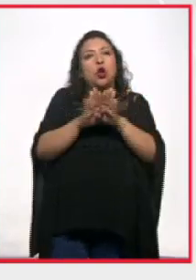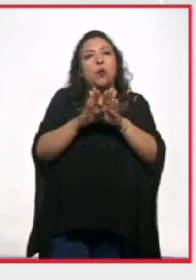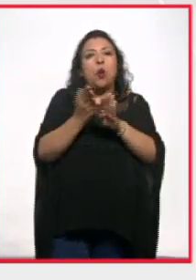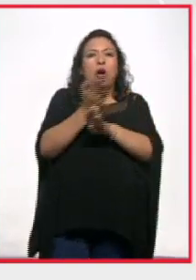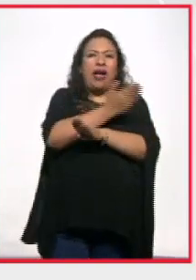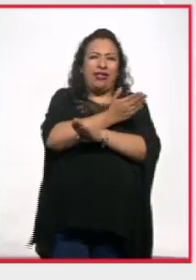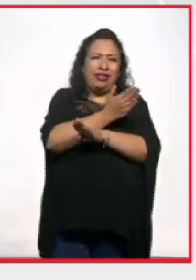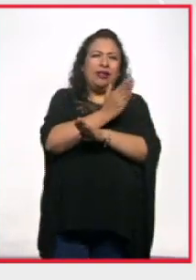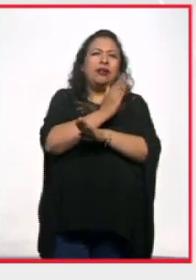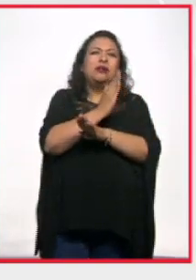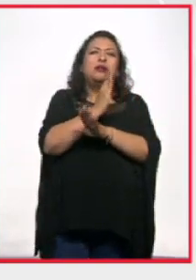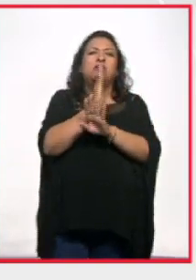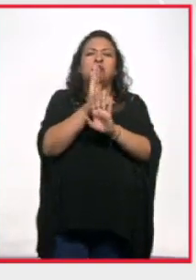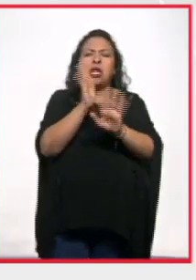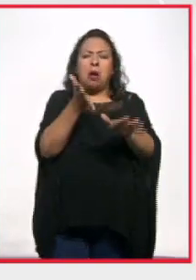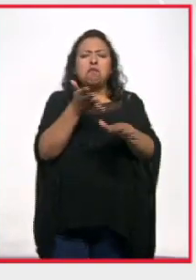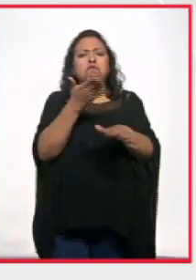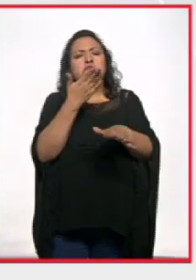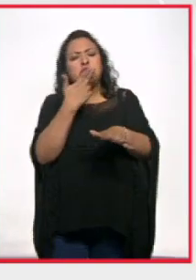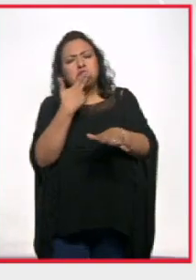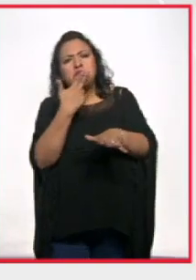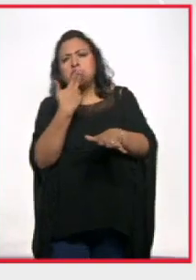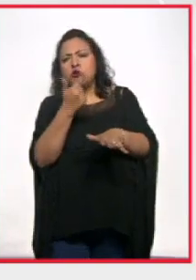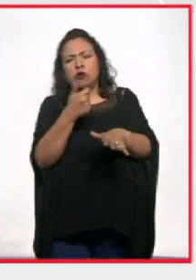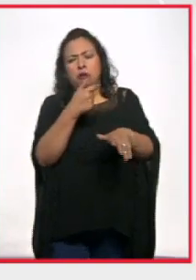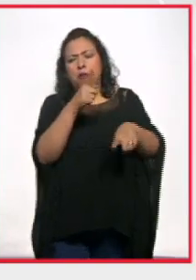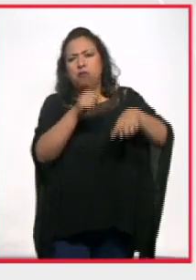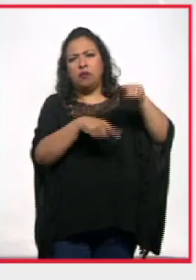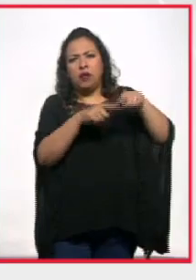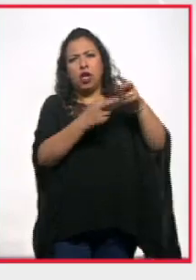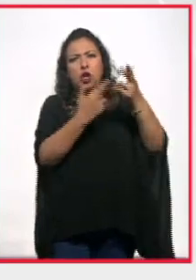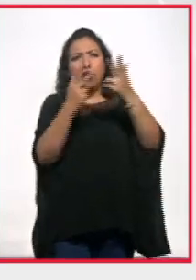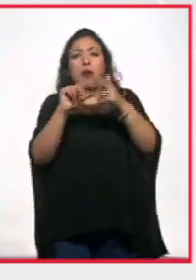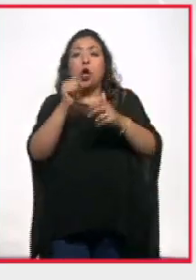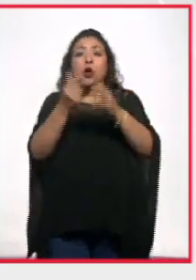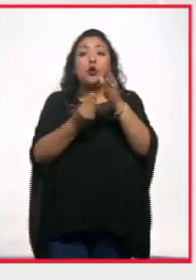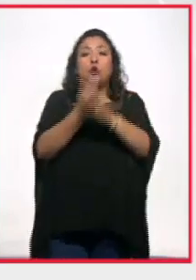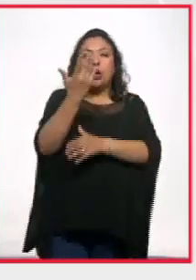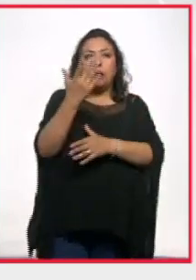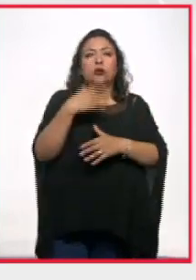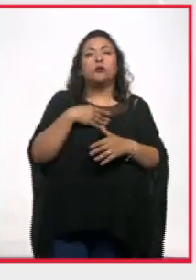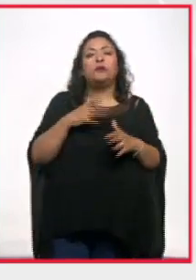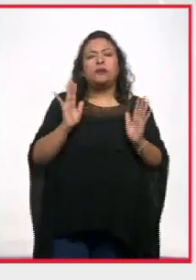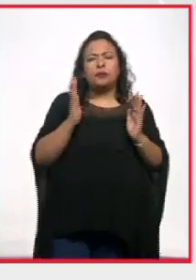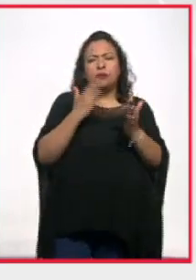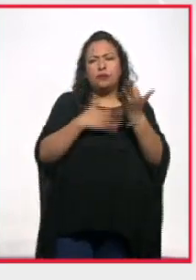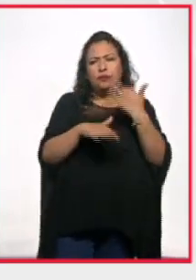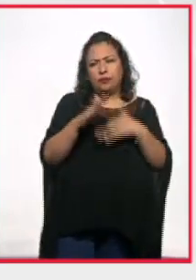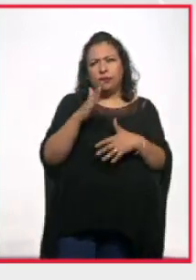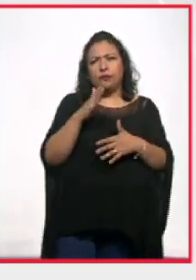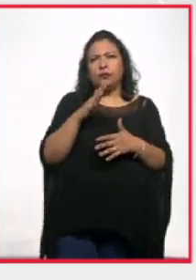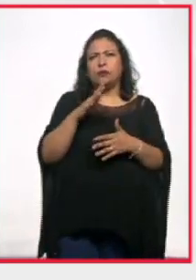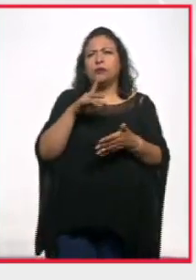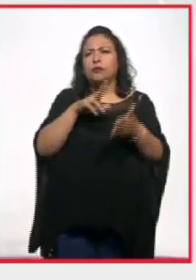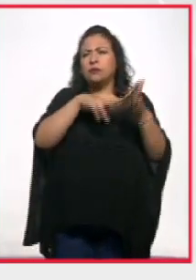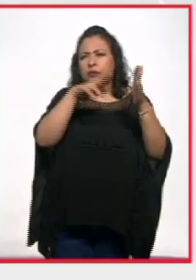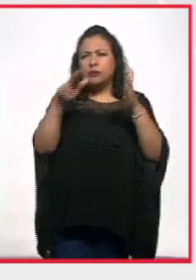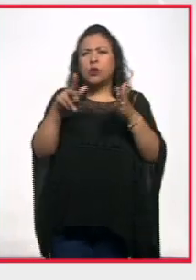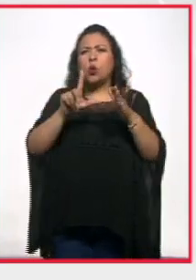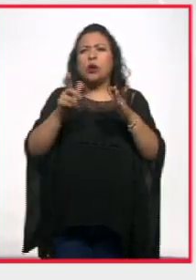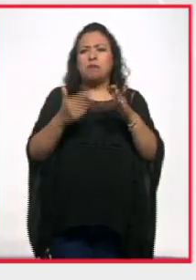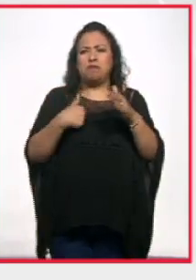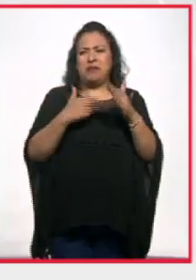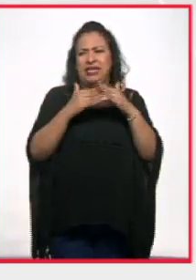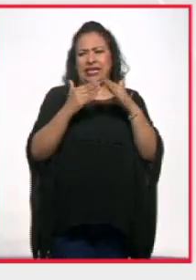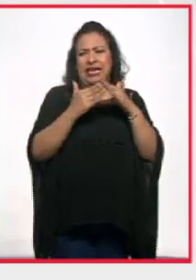lo que ya hice, que dices, ah, qué bueno, esto me sirvió, esto no. Rompes y tratas otras cosas, ¿no? De hecho, todas las hice en el desayunador